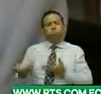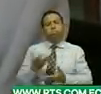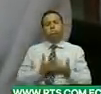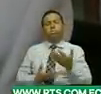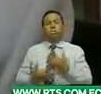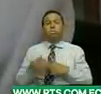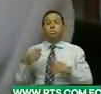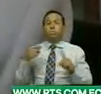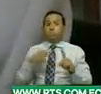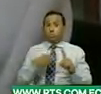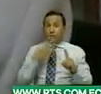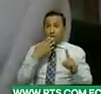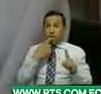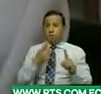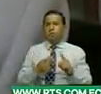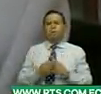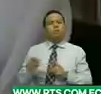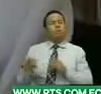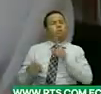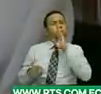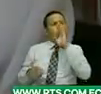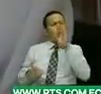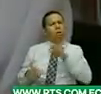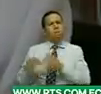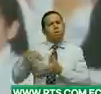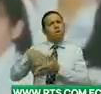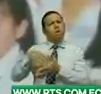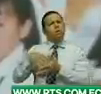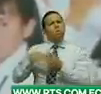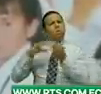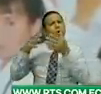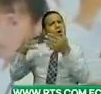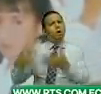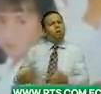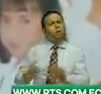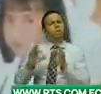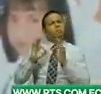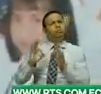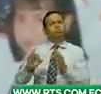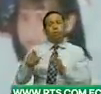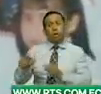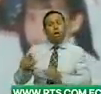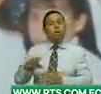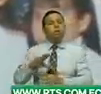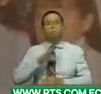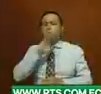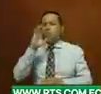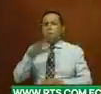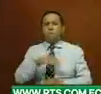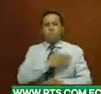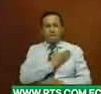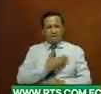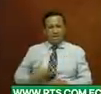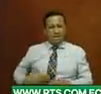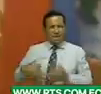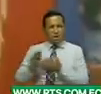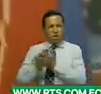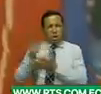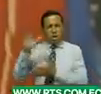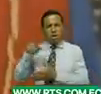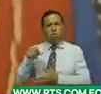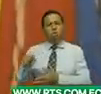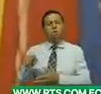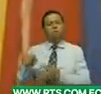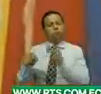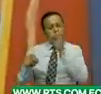magnífica estudiante, todos los años sacaba sus diplomas. Fue presidenta del colegio estudiantil y una